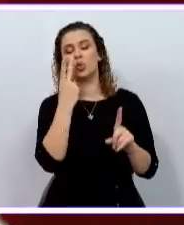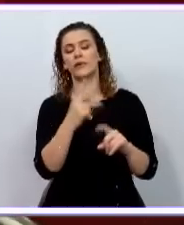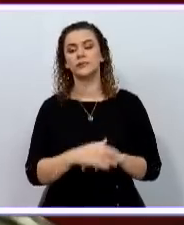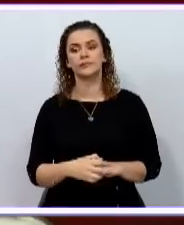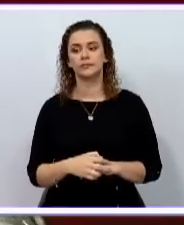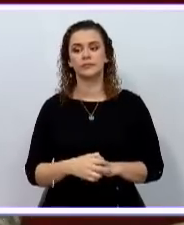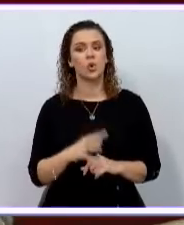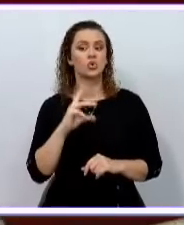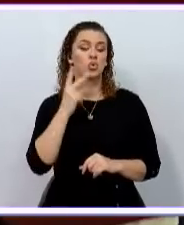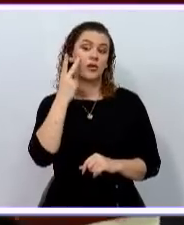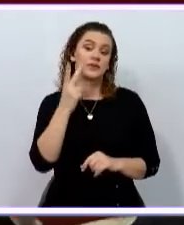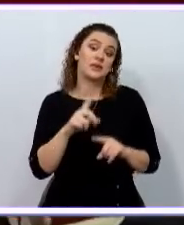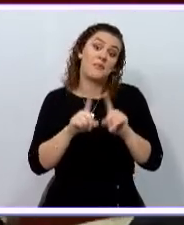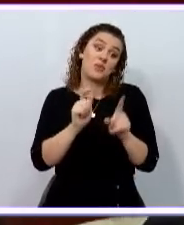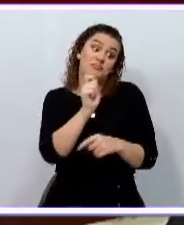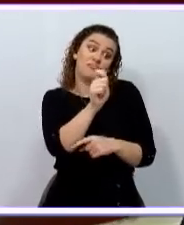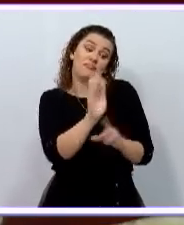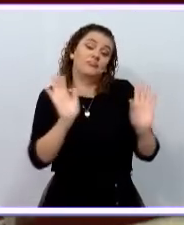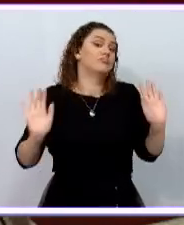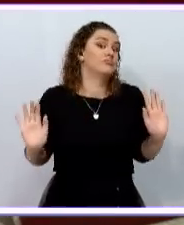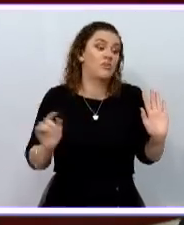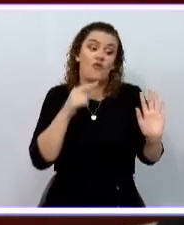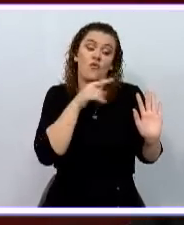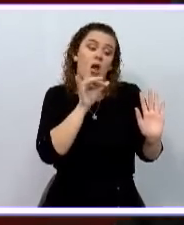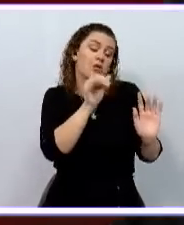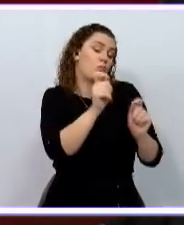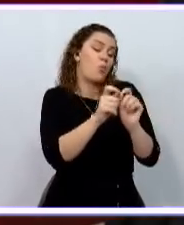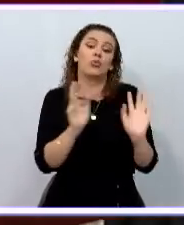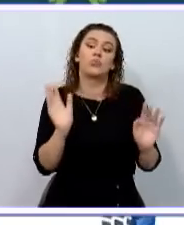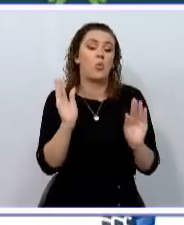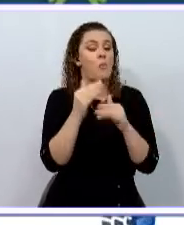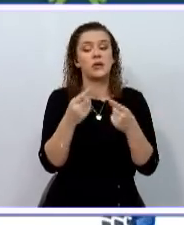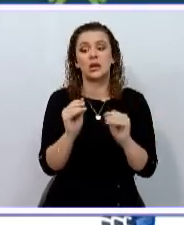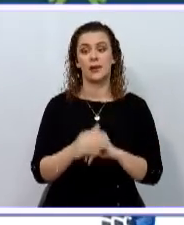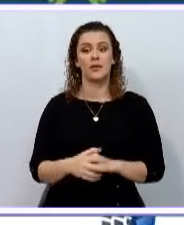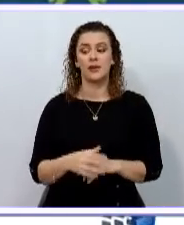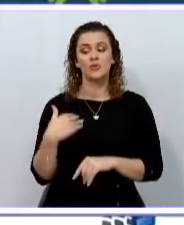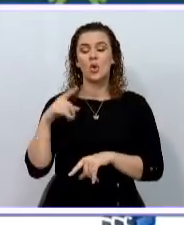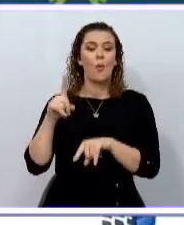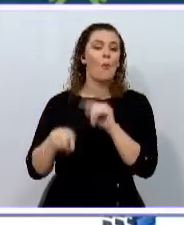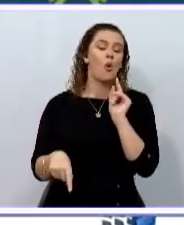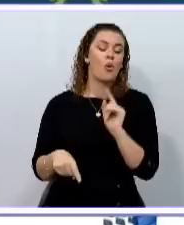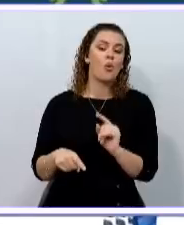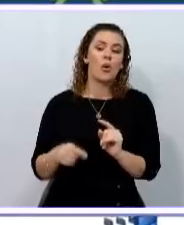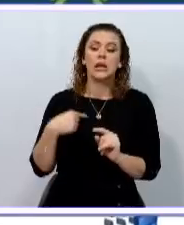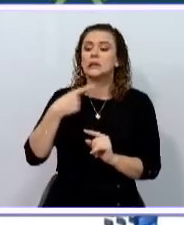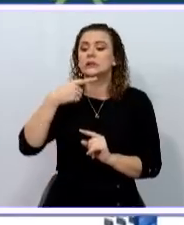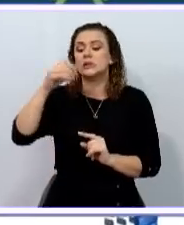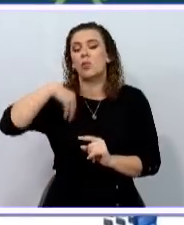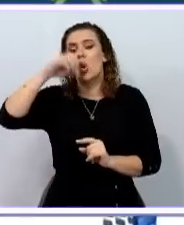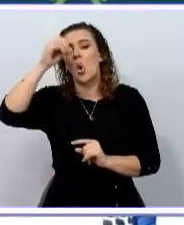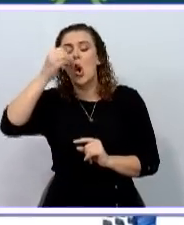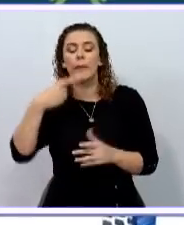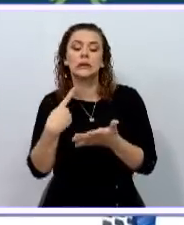visto no la he visto Hey si lo expulsaron lo expulsaron y listo punto mejor no pasa nada Así es que no puedo no puedo emitir criterio